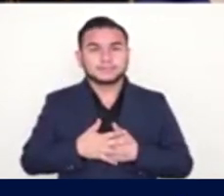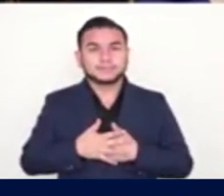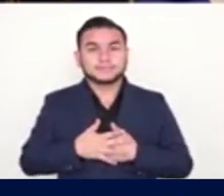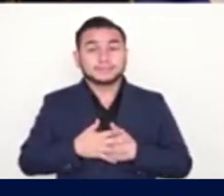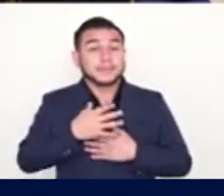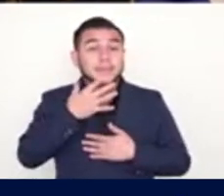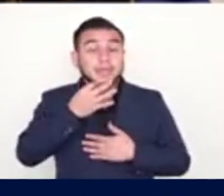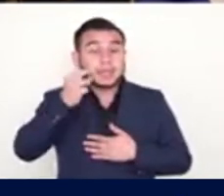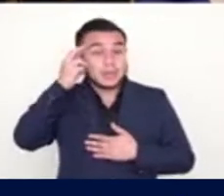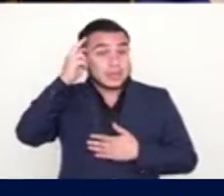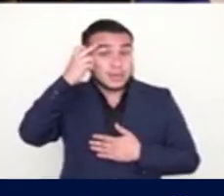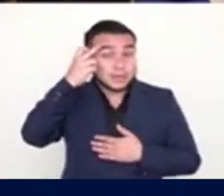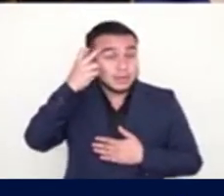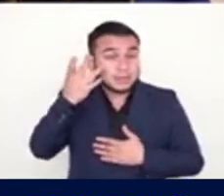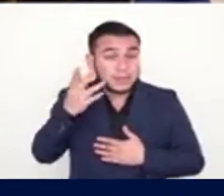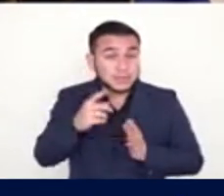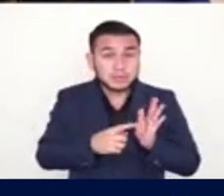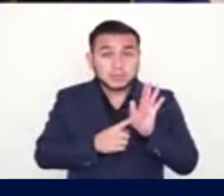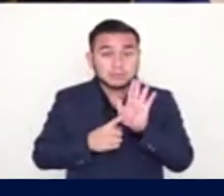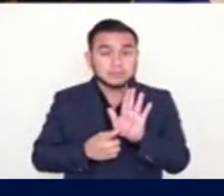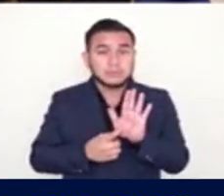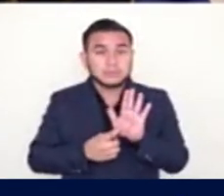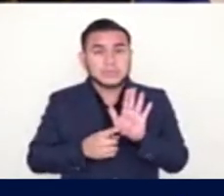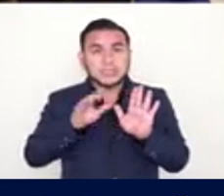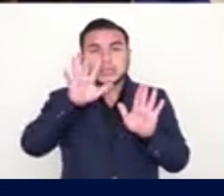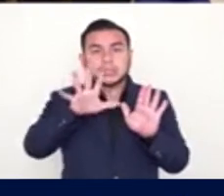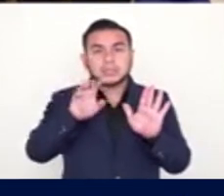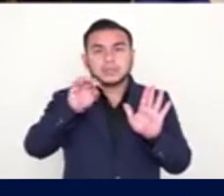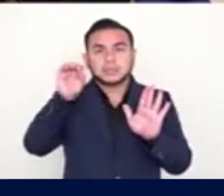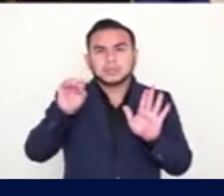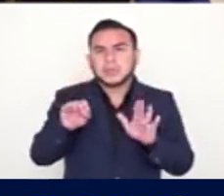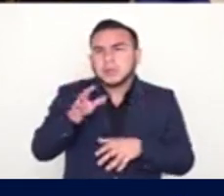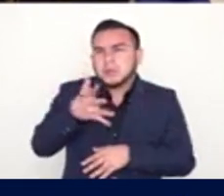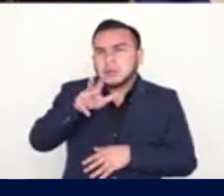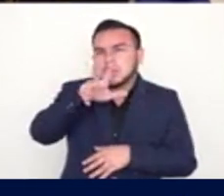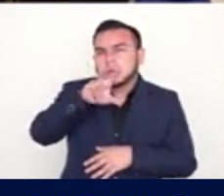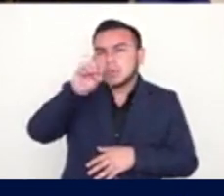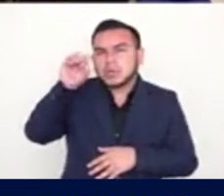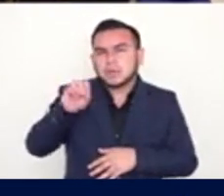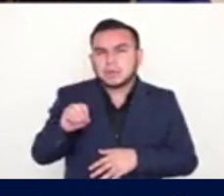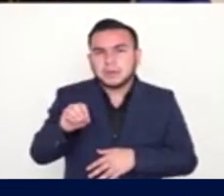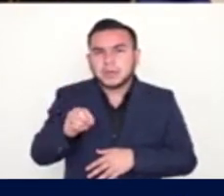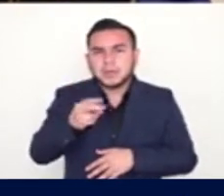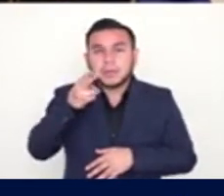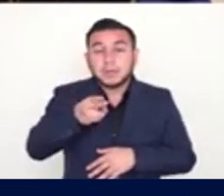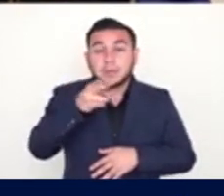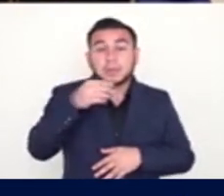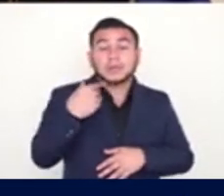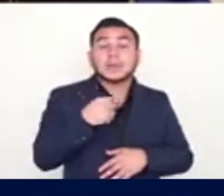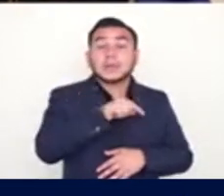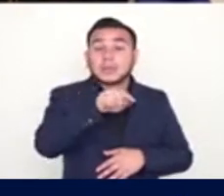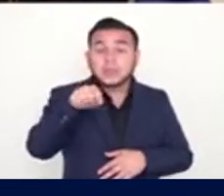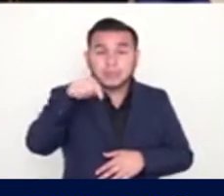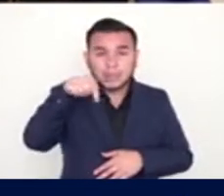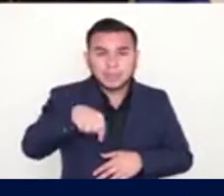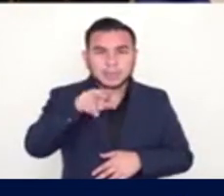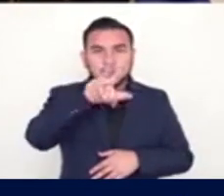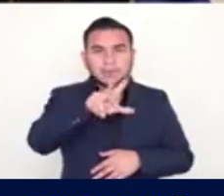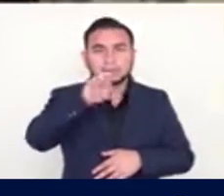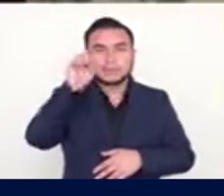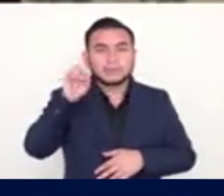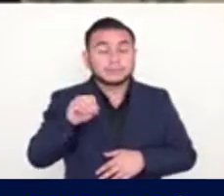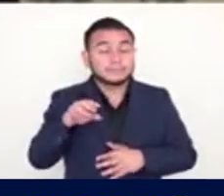No representan, pero ni el 5%, más o menos como el 3%, más o menos como lo que representan ustedes aquí, el